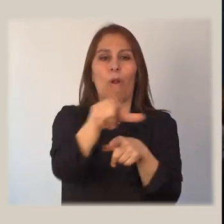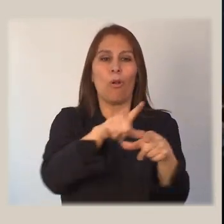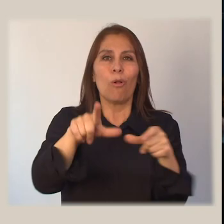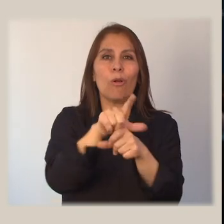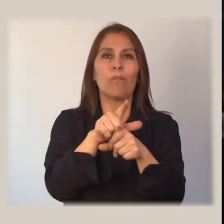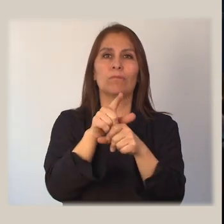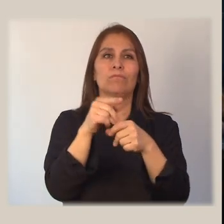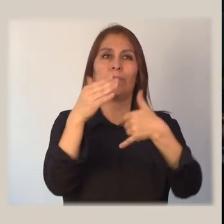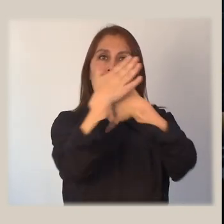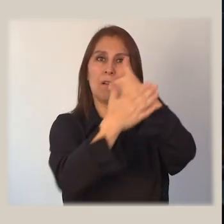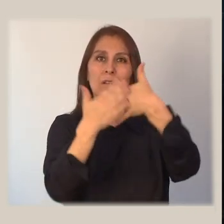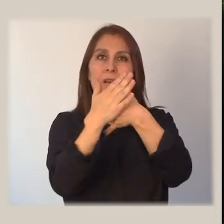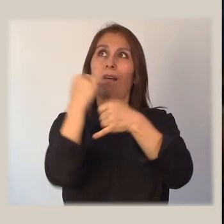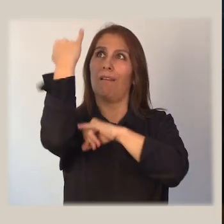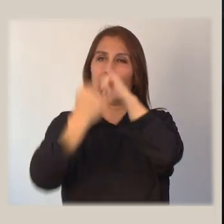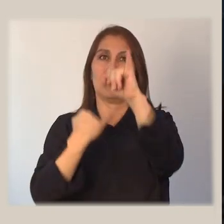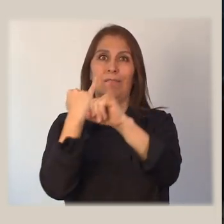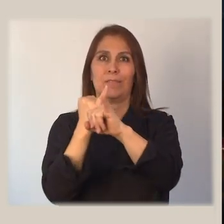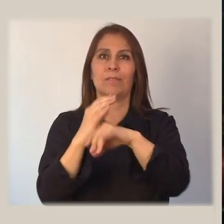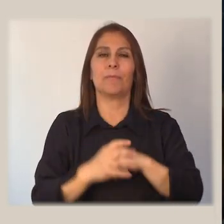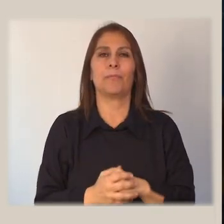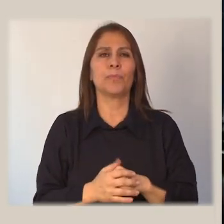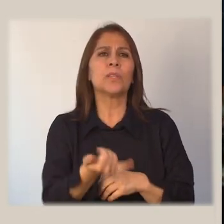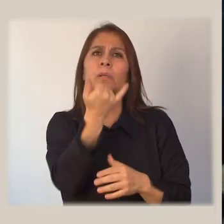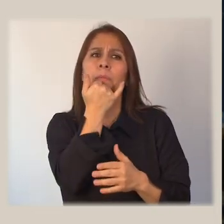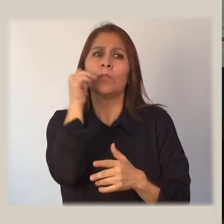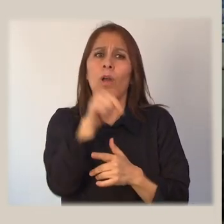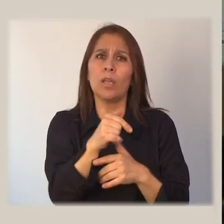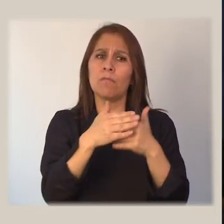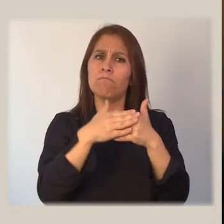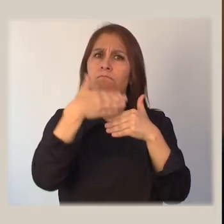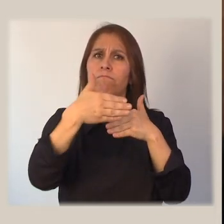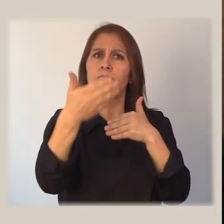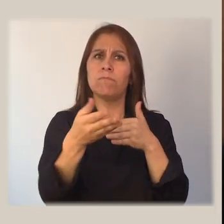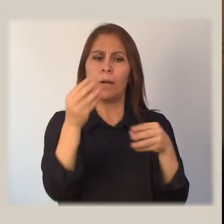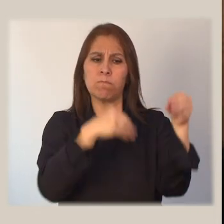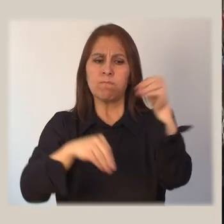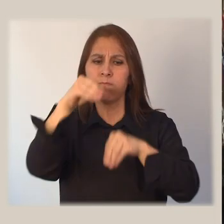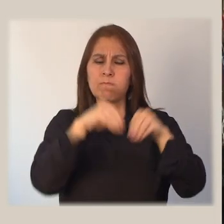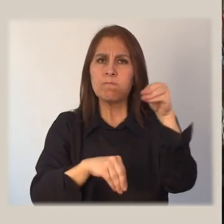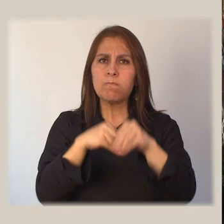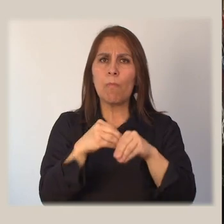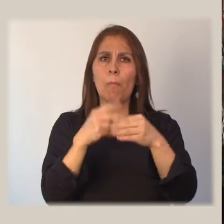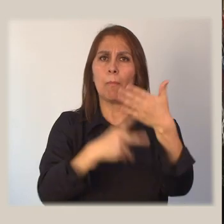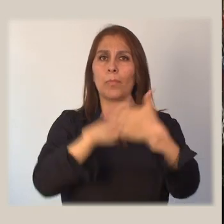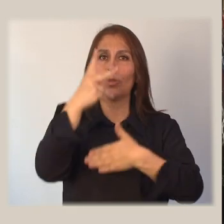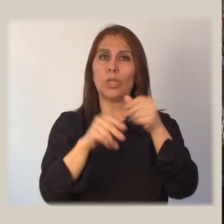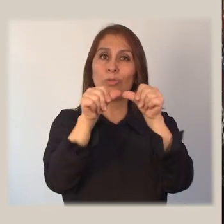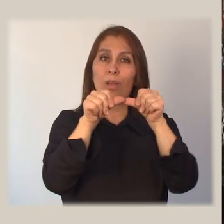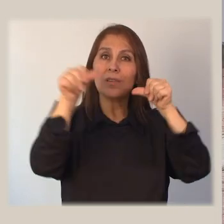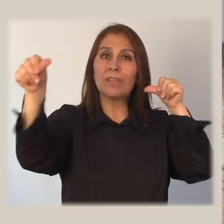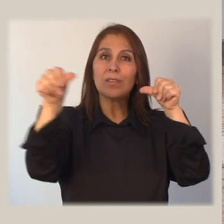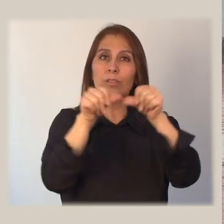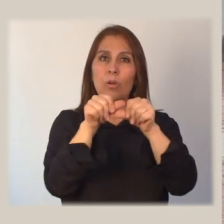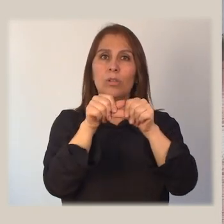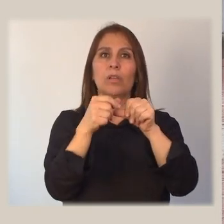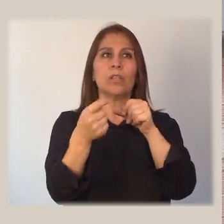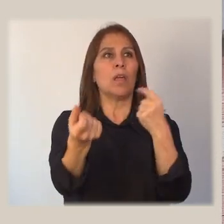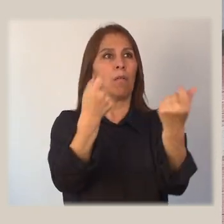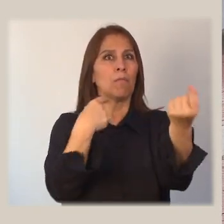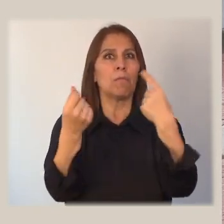nacional e internacional. En esta vía, la institución avanzó en el diseño y desarrollo de proyectos de extensión y